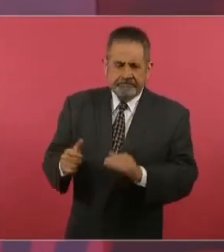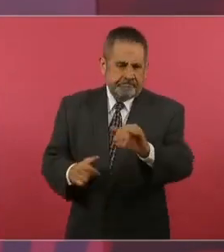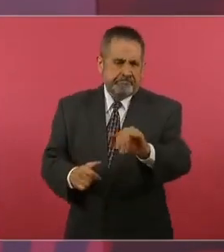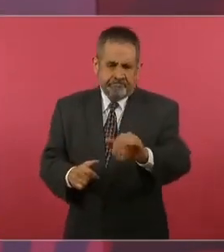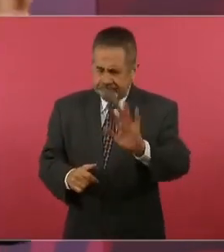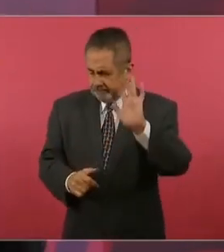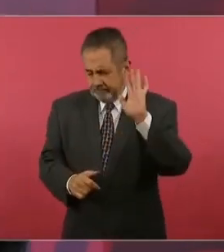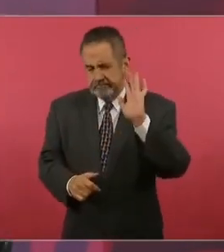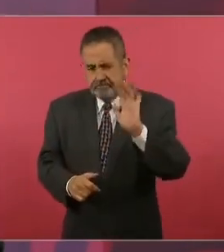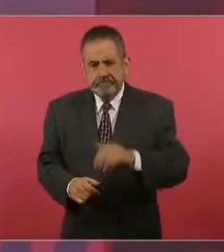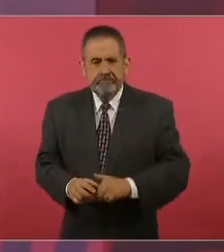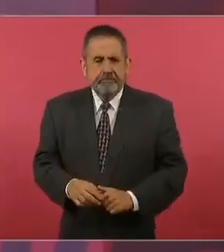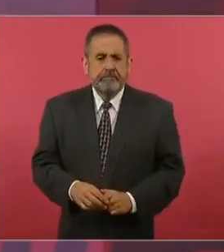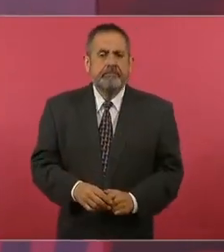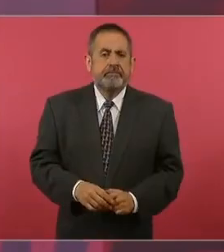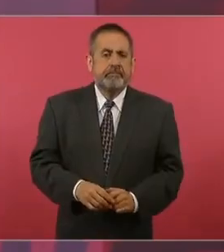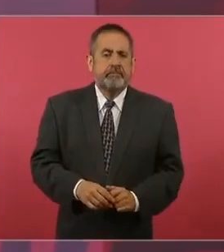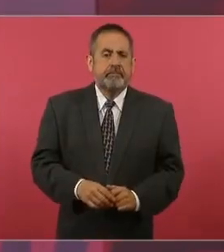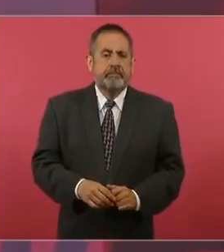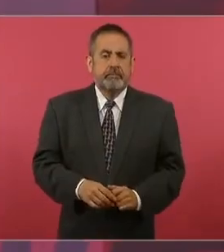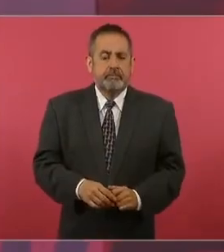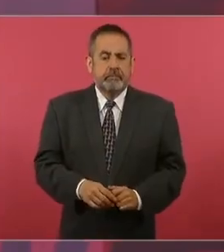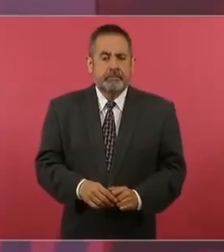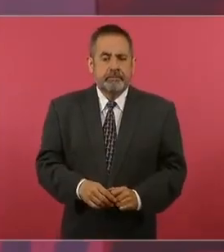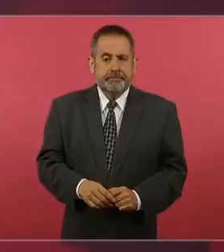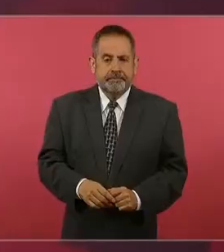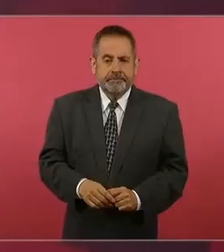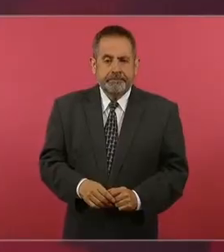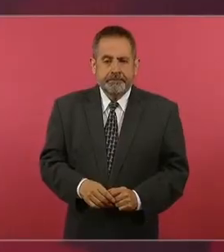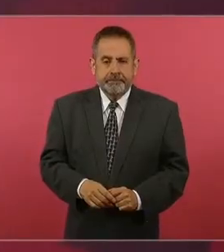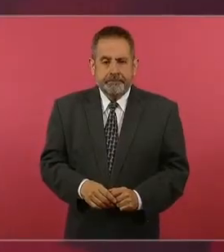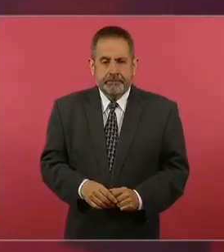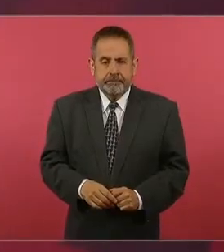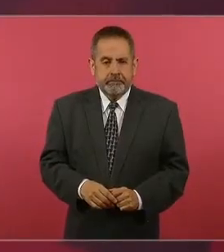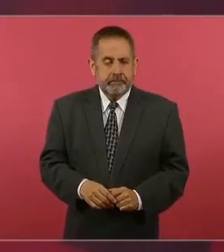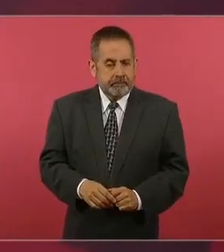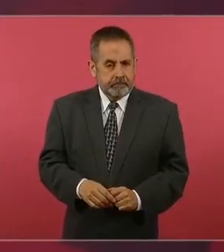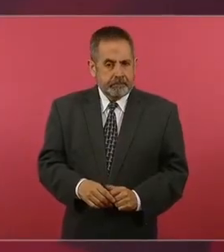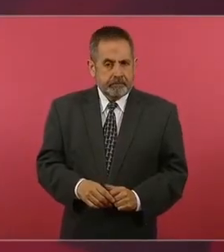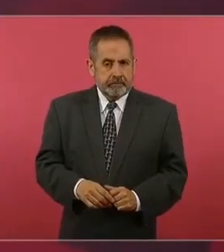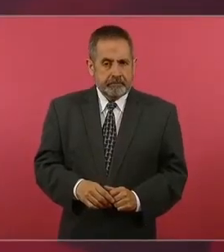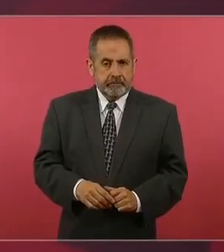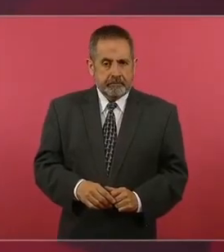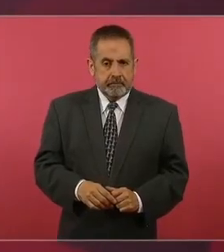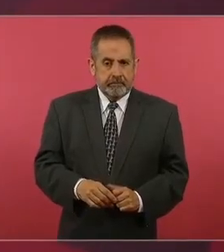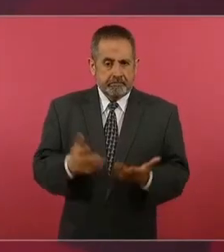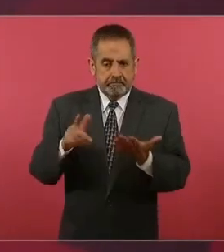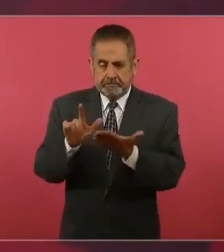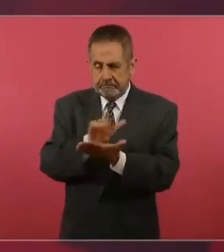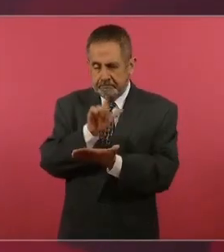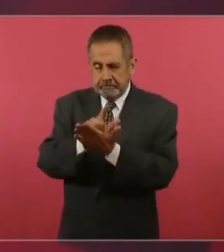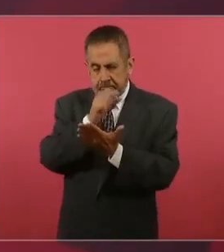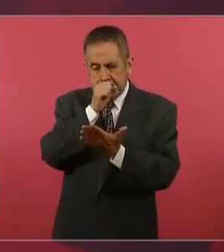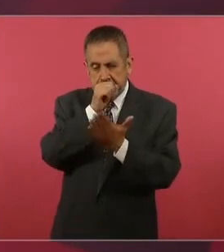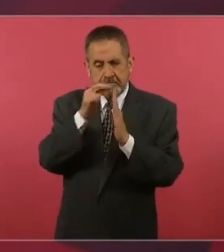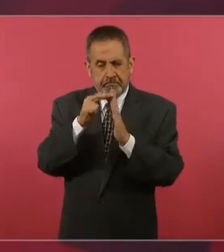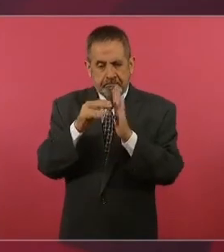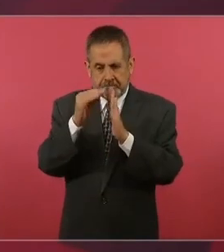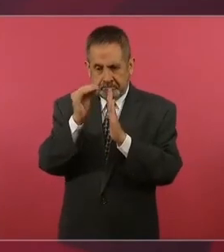en la medida de que lo establece la ley,